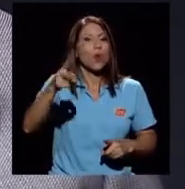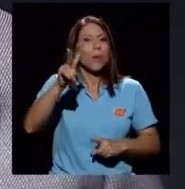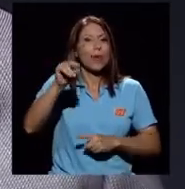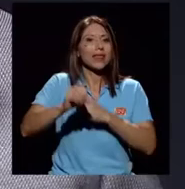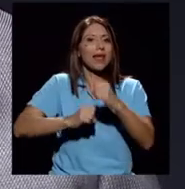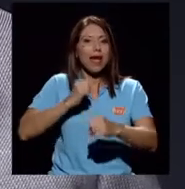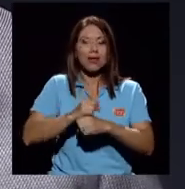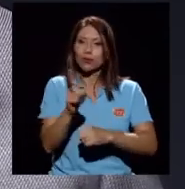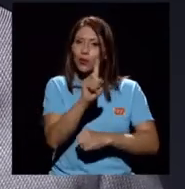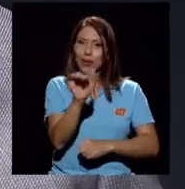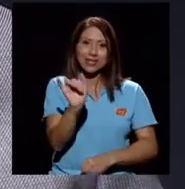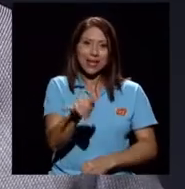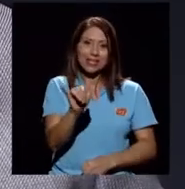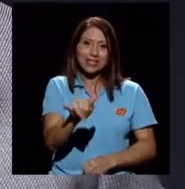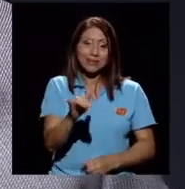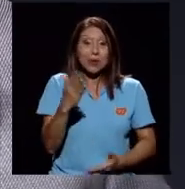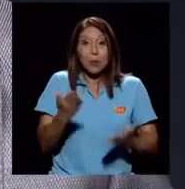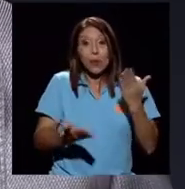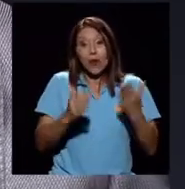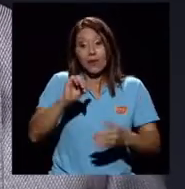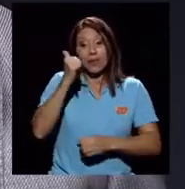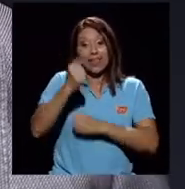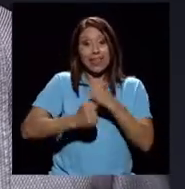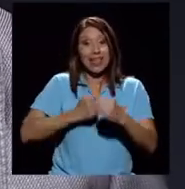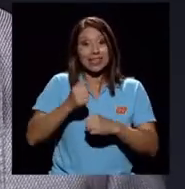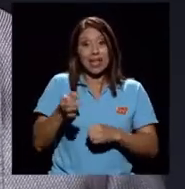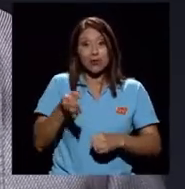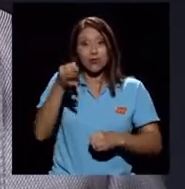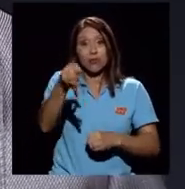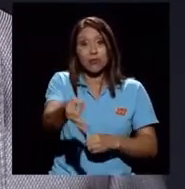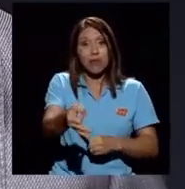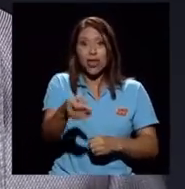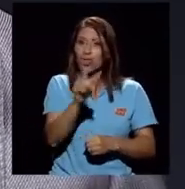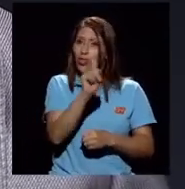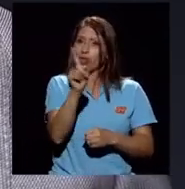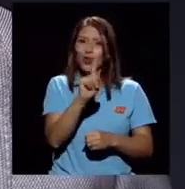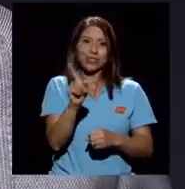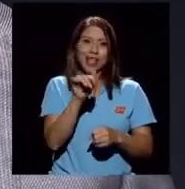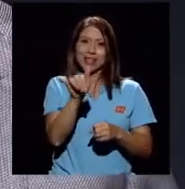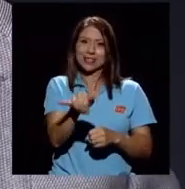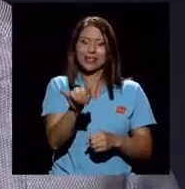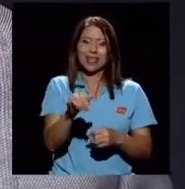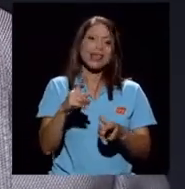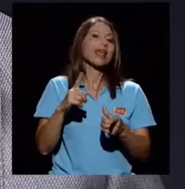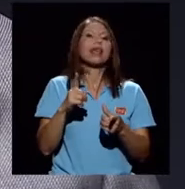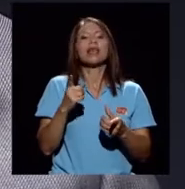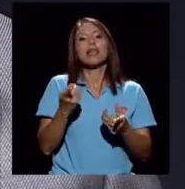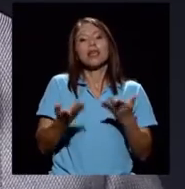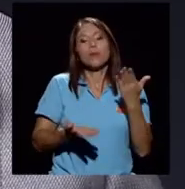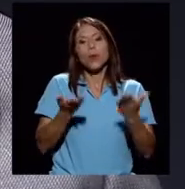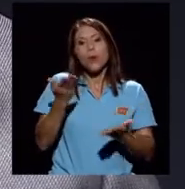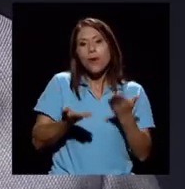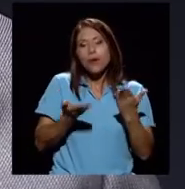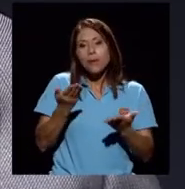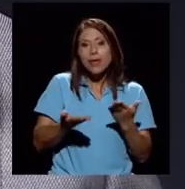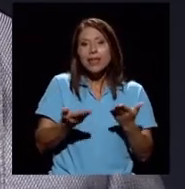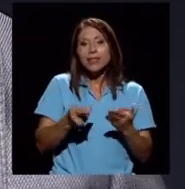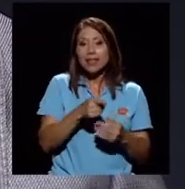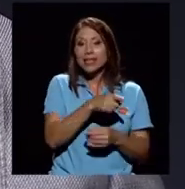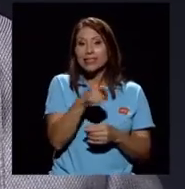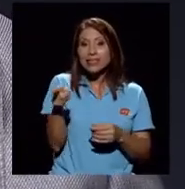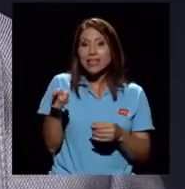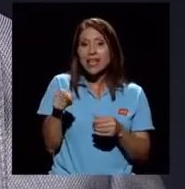ser así dentro de 10 años probablemente ya no sea así y este si siguen por el camino político que ha anunciado